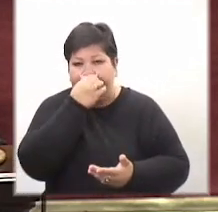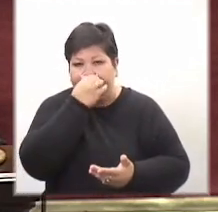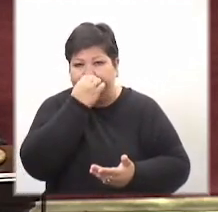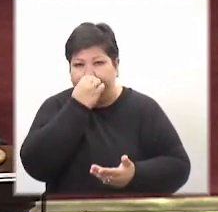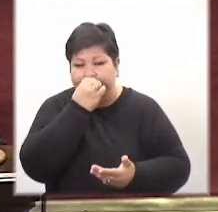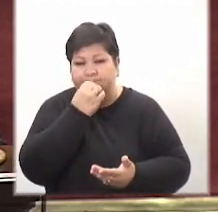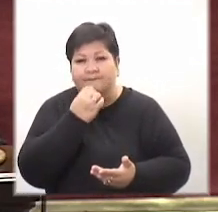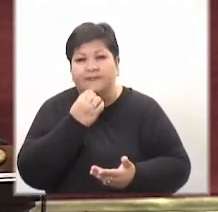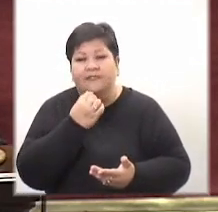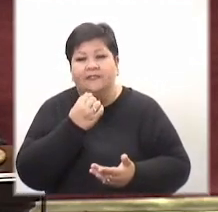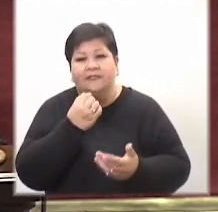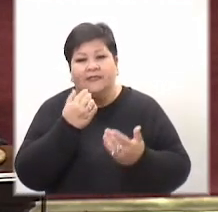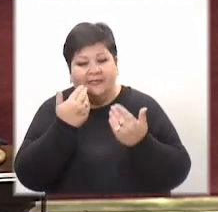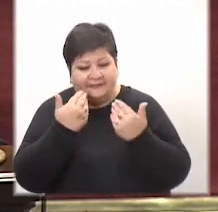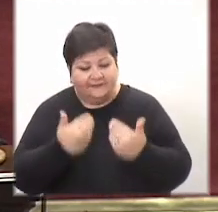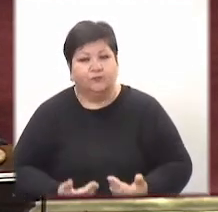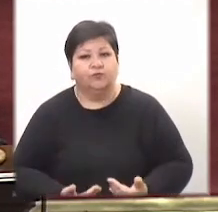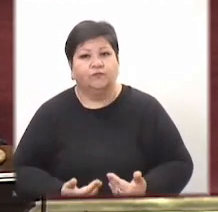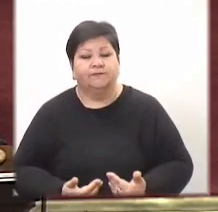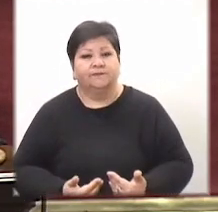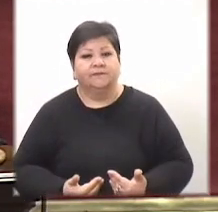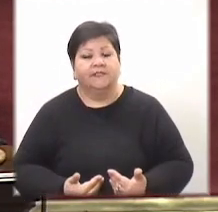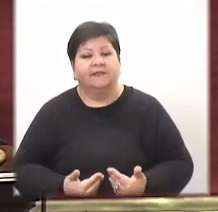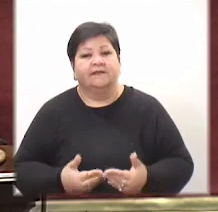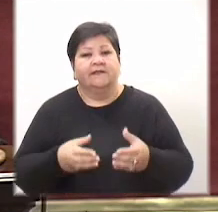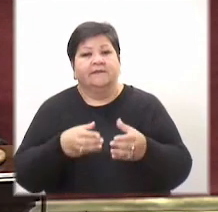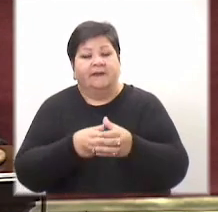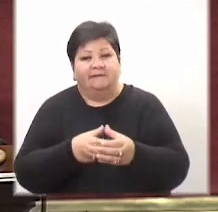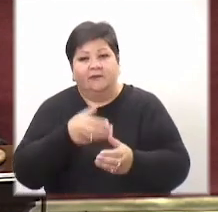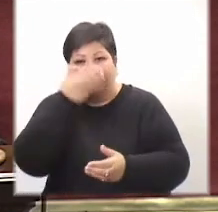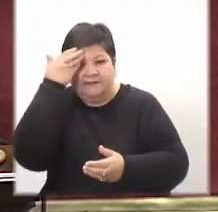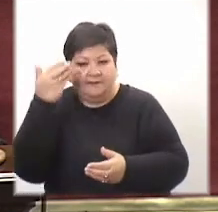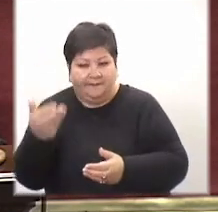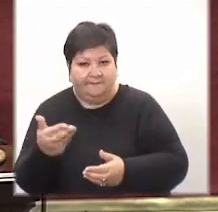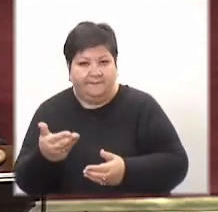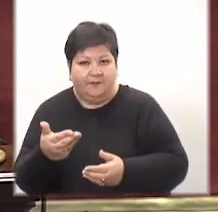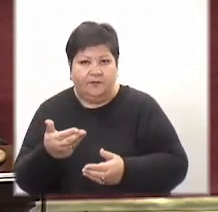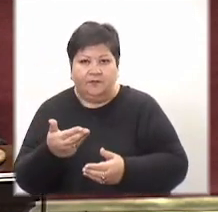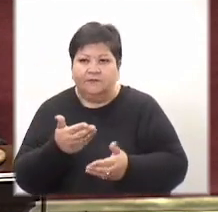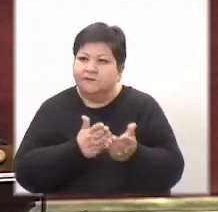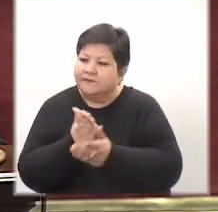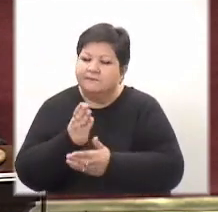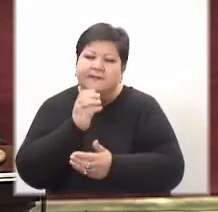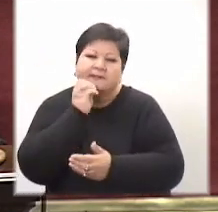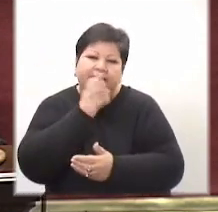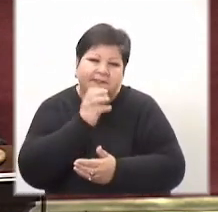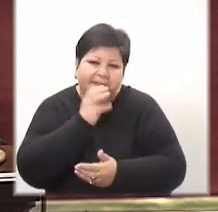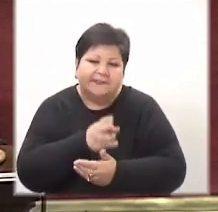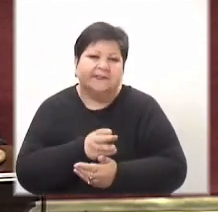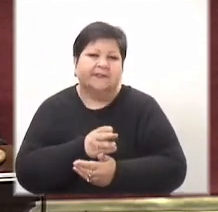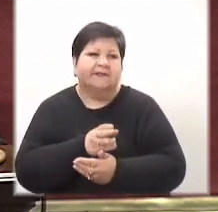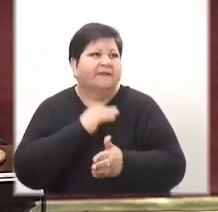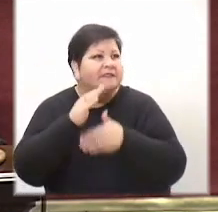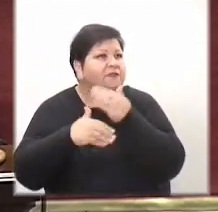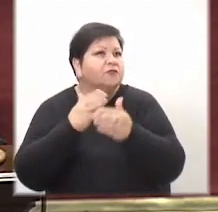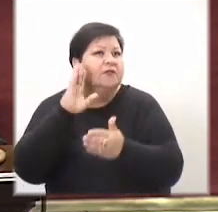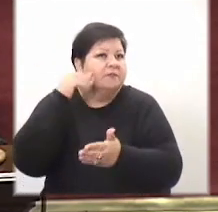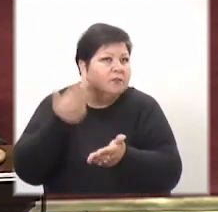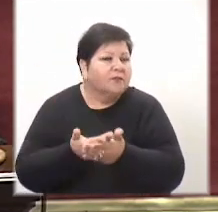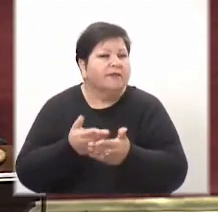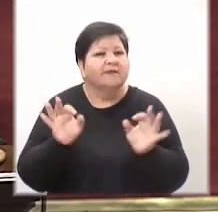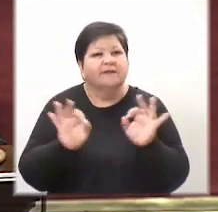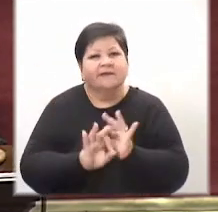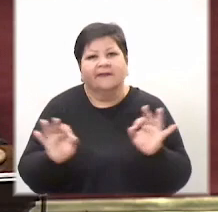hacer nota que la actitud del partido político de la oposición, el Frente Amplio, fue constante en críticas, sin desarrollar una propuesta